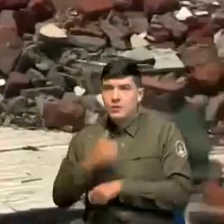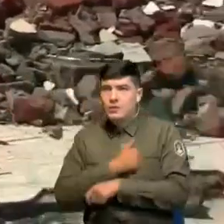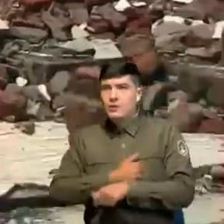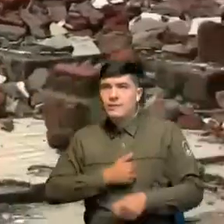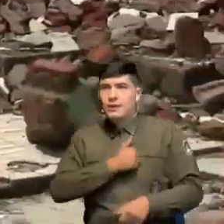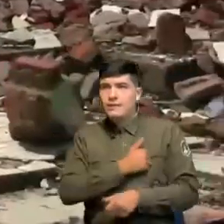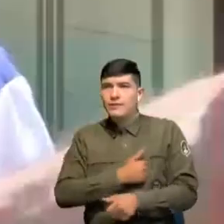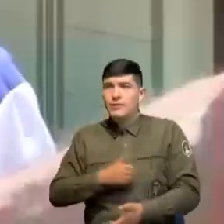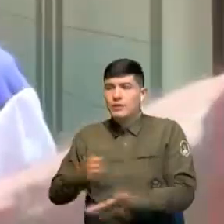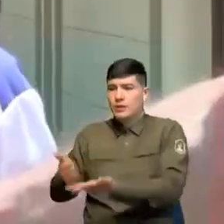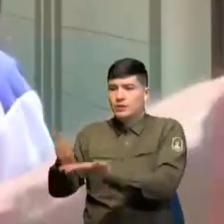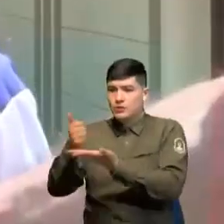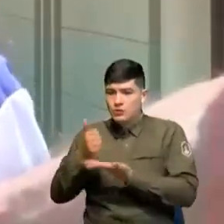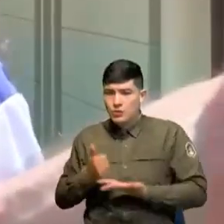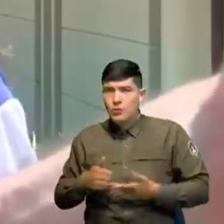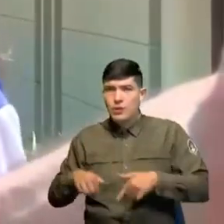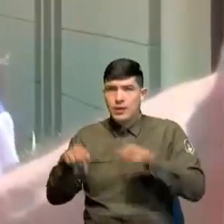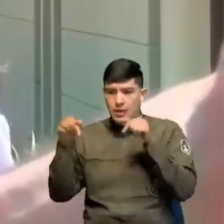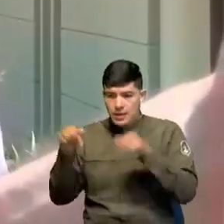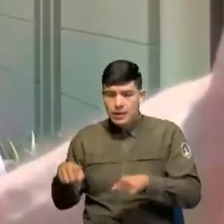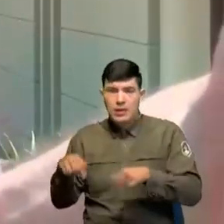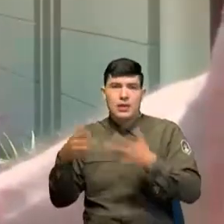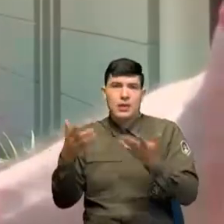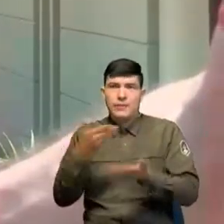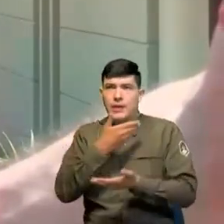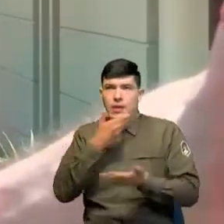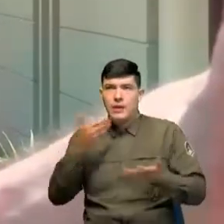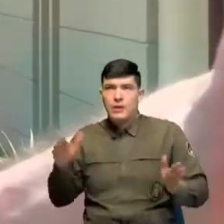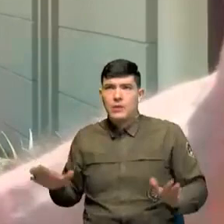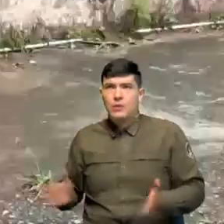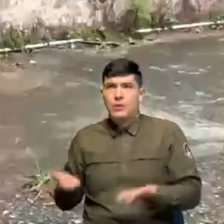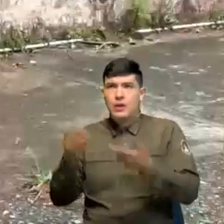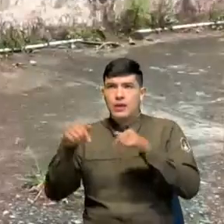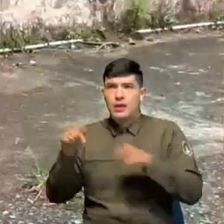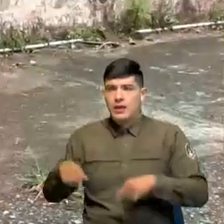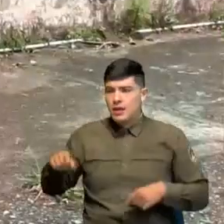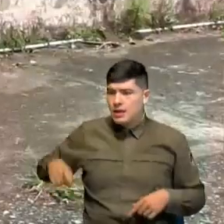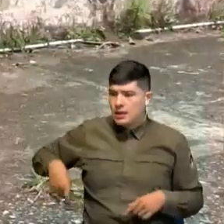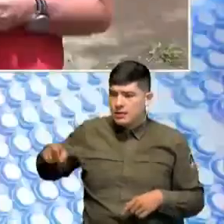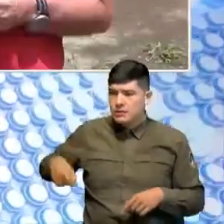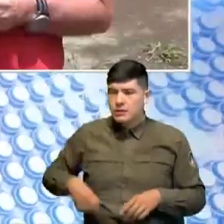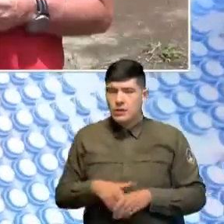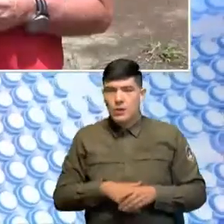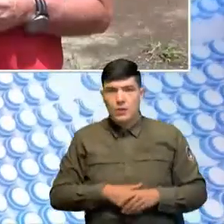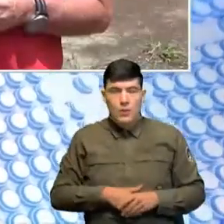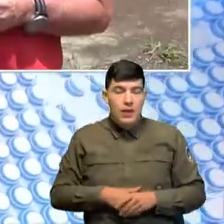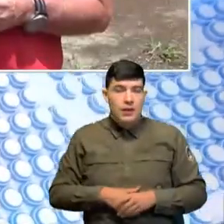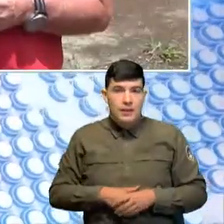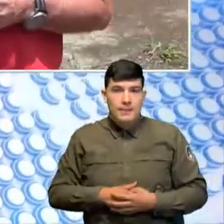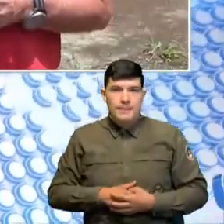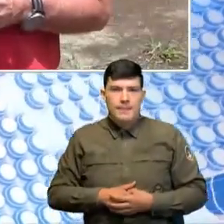acá a mejorar la escuela. Con la cámara de Weimar